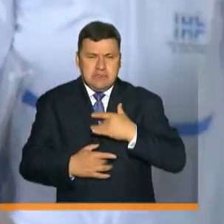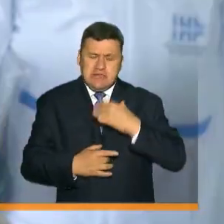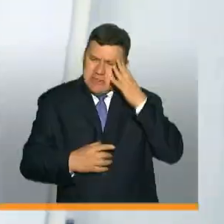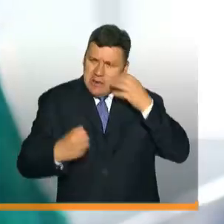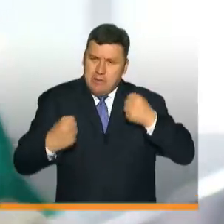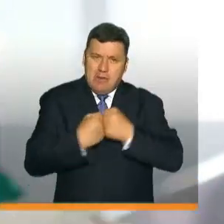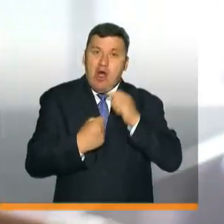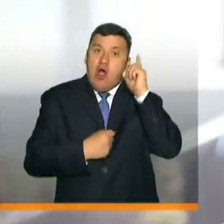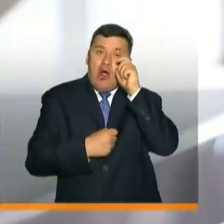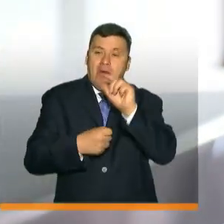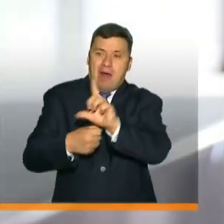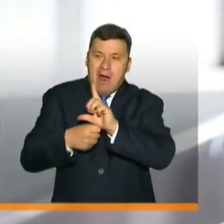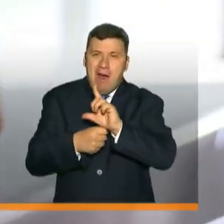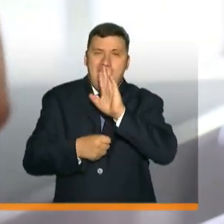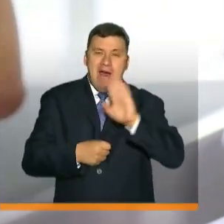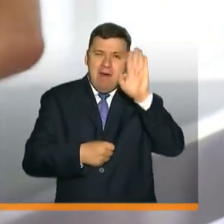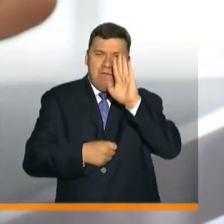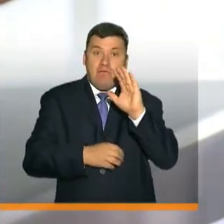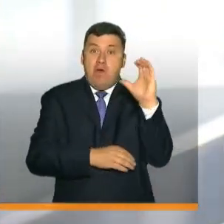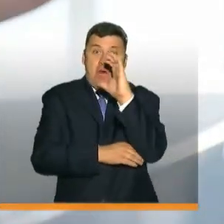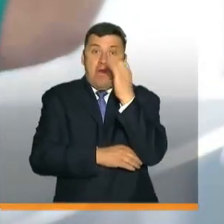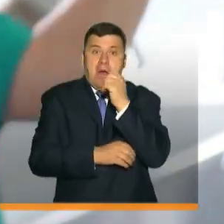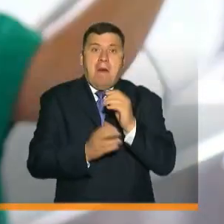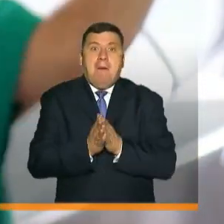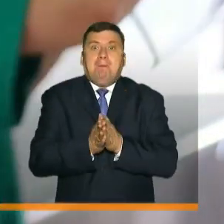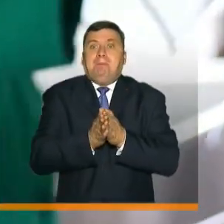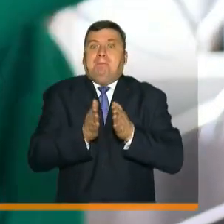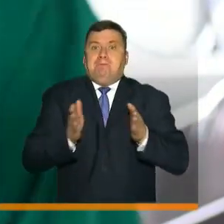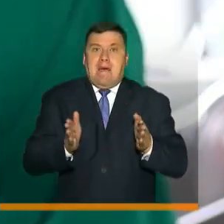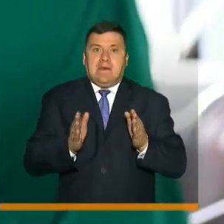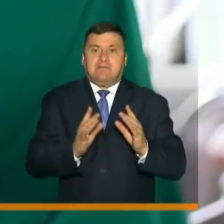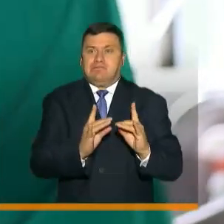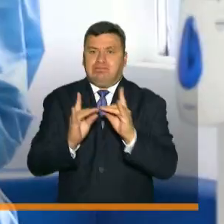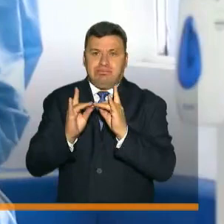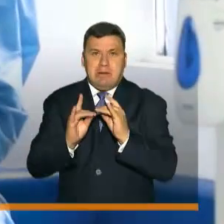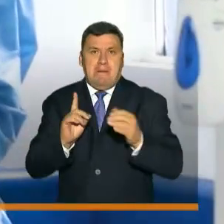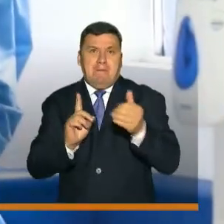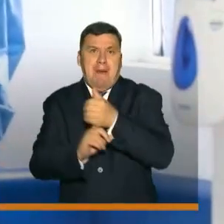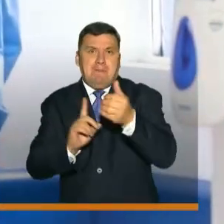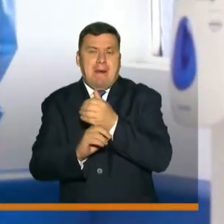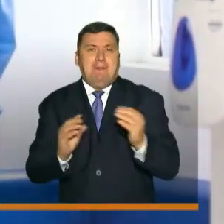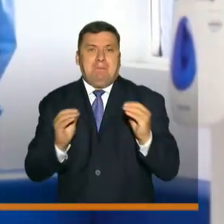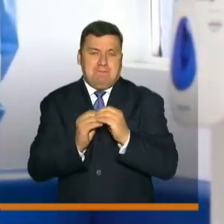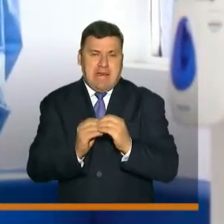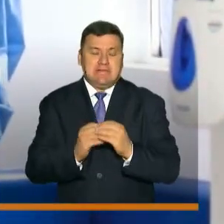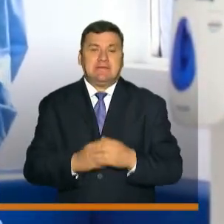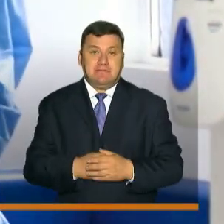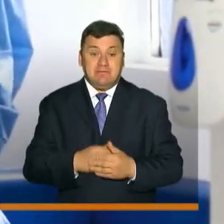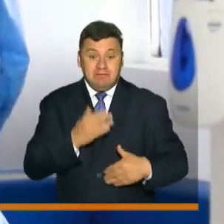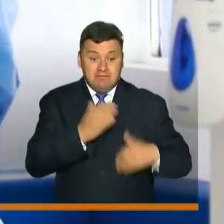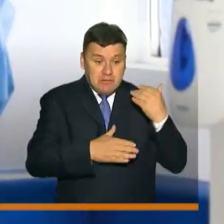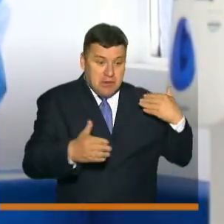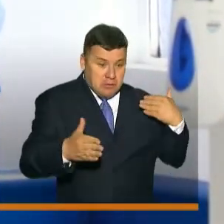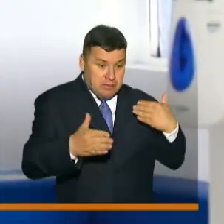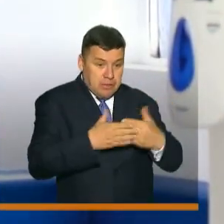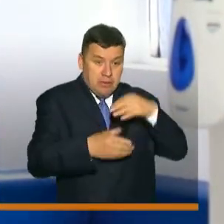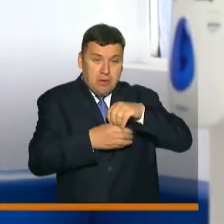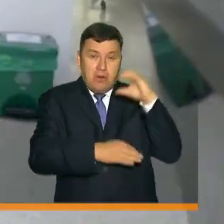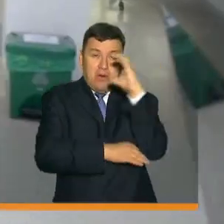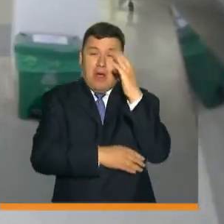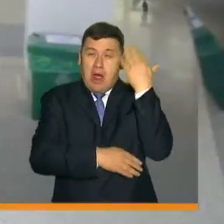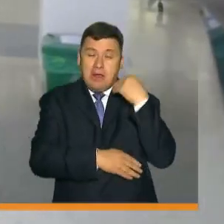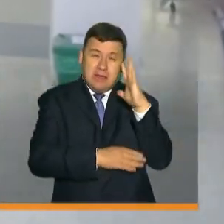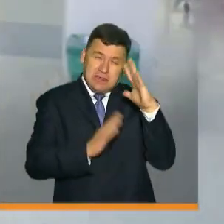como de los gobiernos locales, el país ha logrado expandir su capacidad de unidades de cuidado intensivo. Al inicio de la epidemia, en Colombia